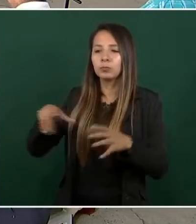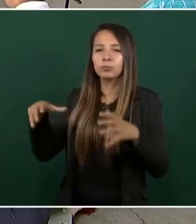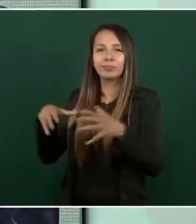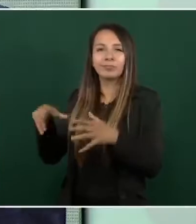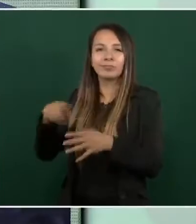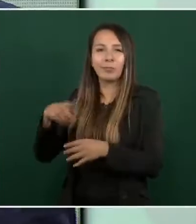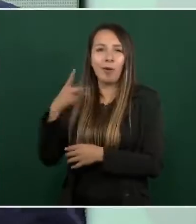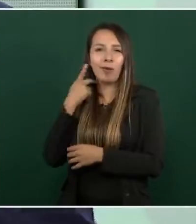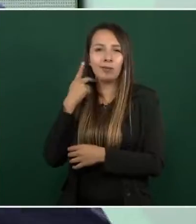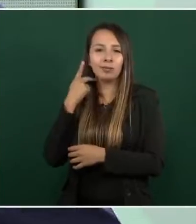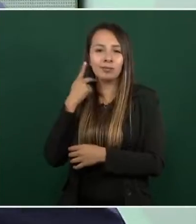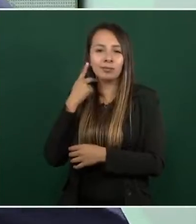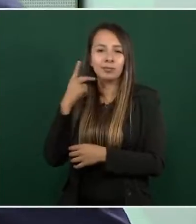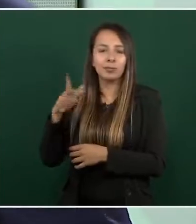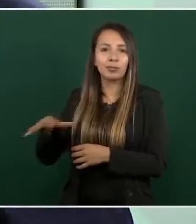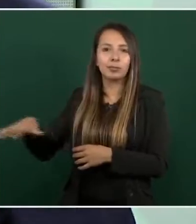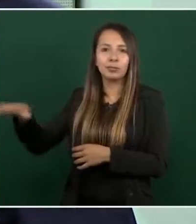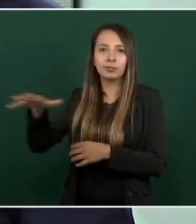que